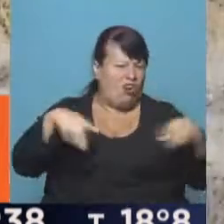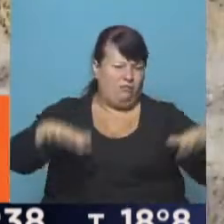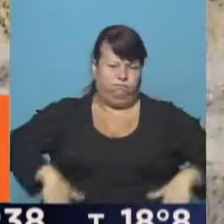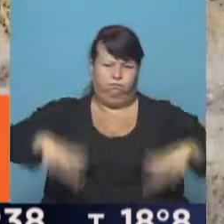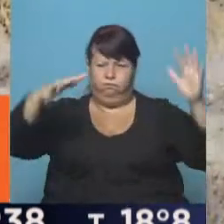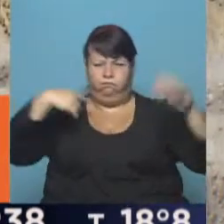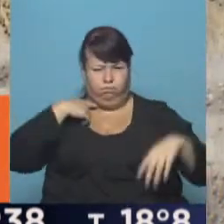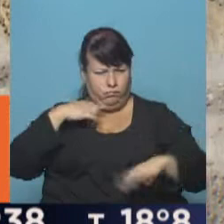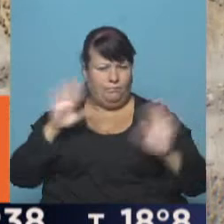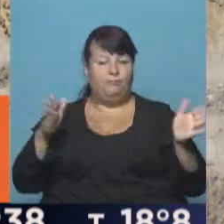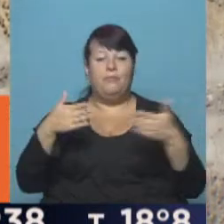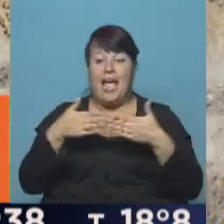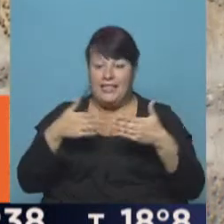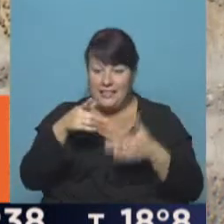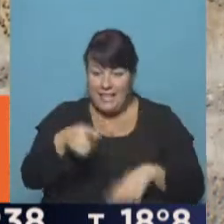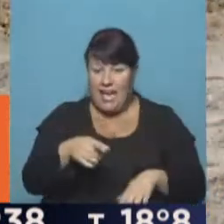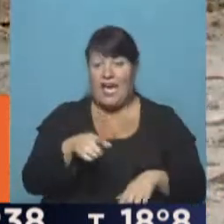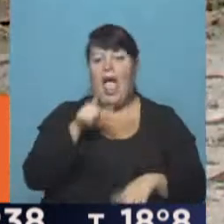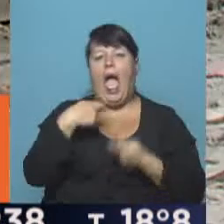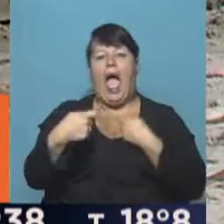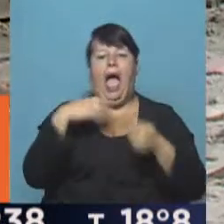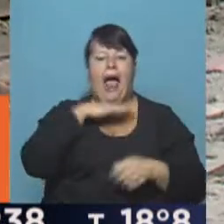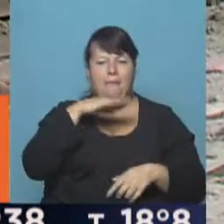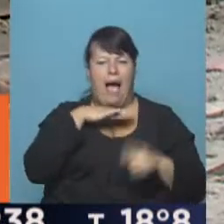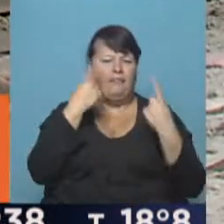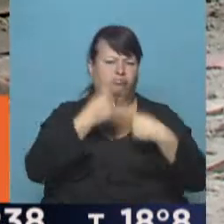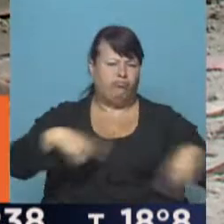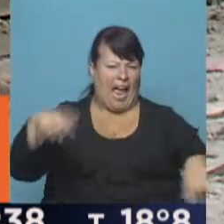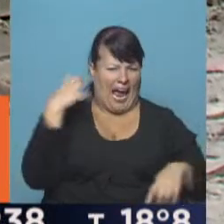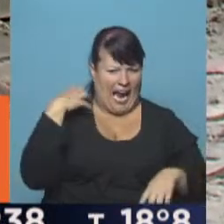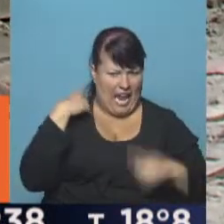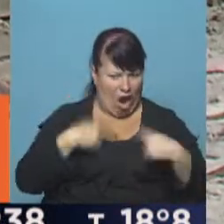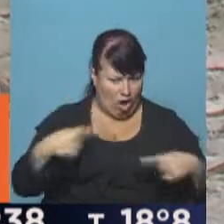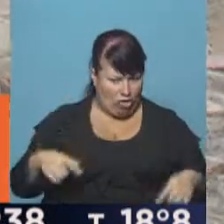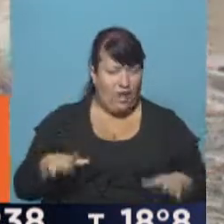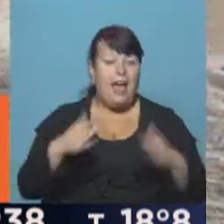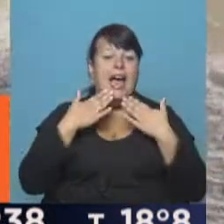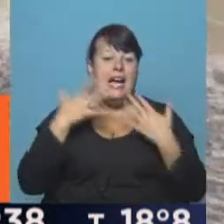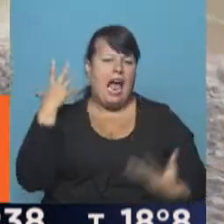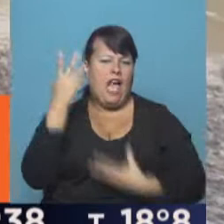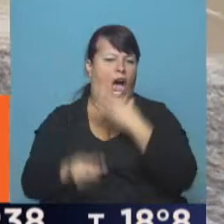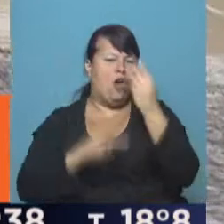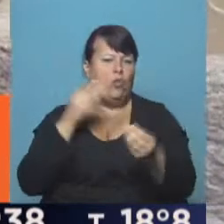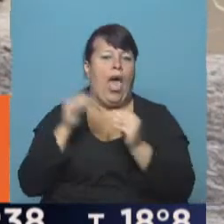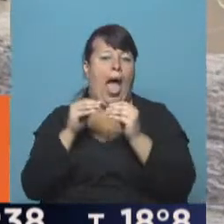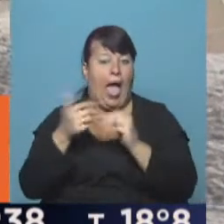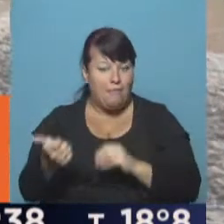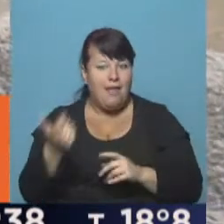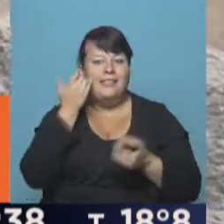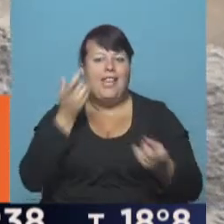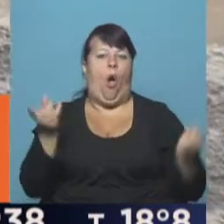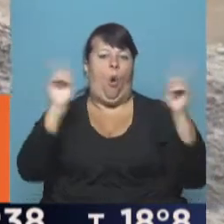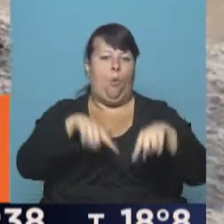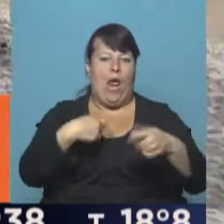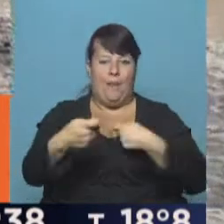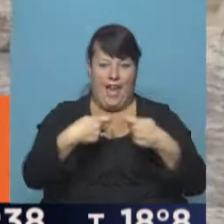tapado. En la esquina funcionaba su almacén de ramos generales. Gracias a la solidaridad de una amiga, ya pudo